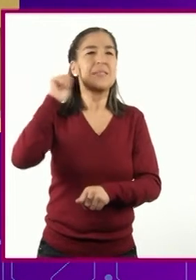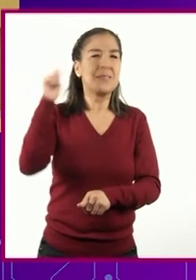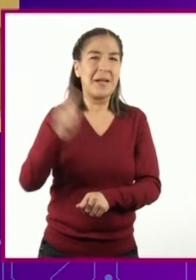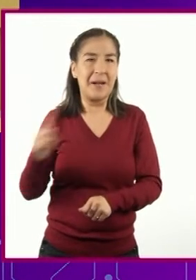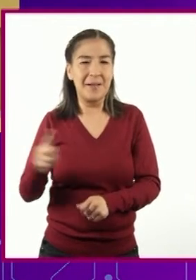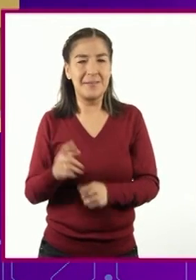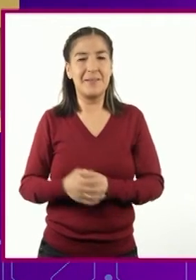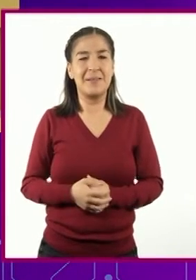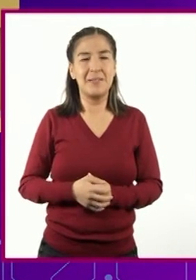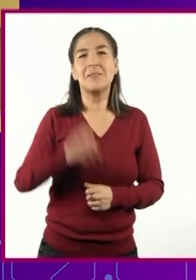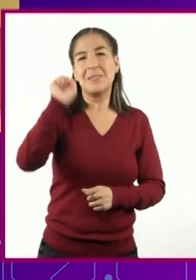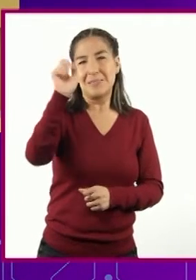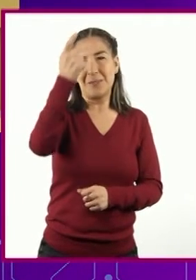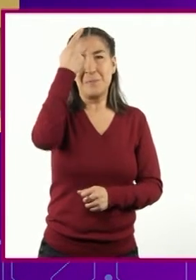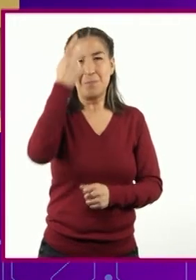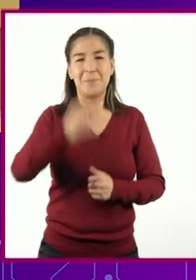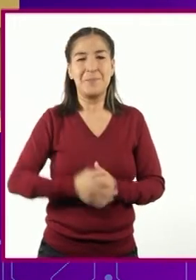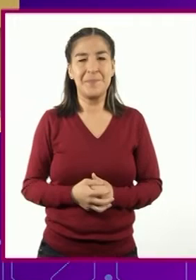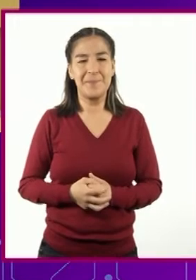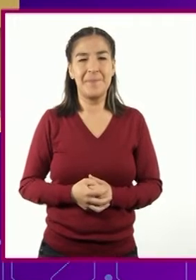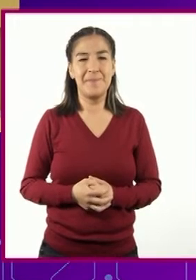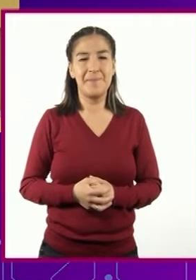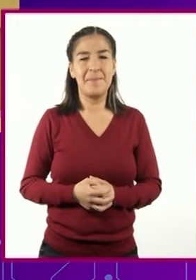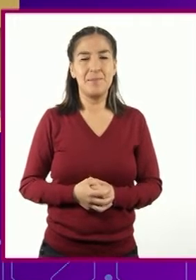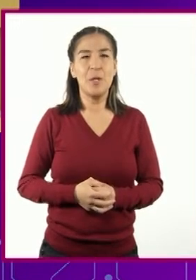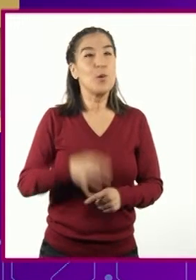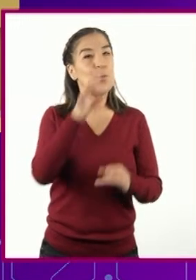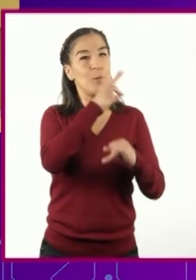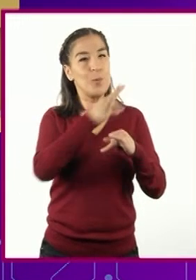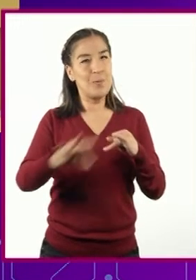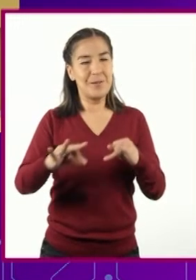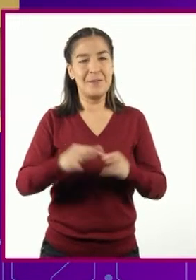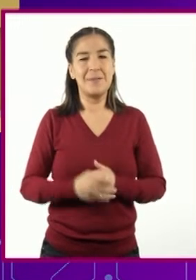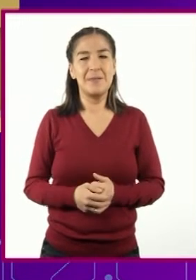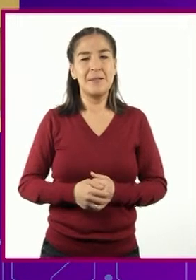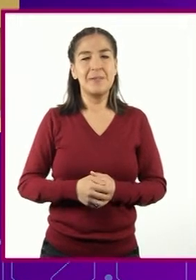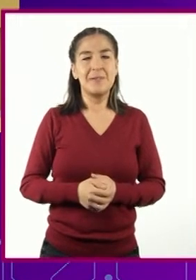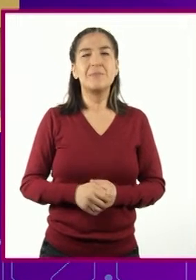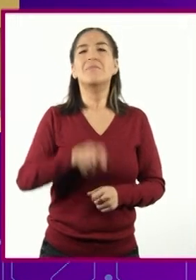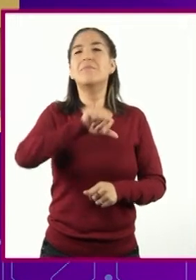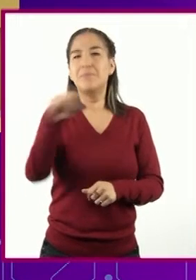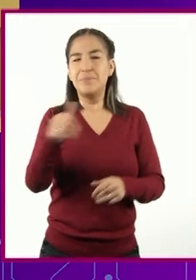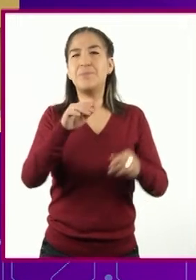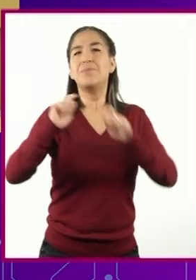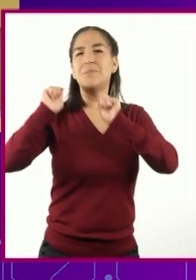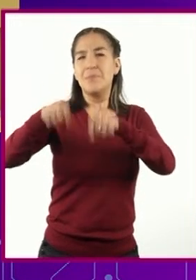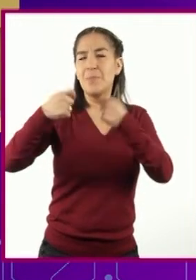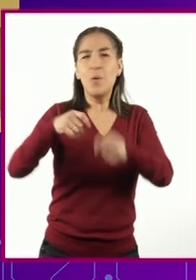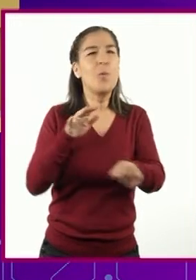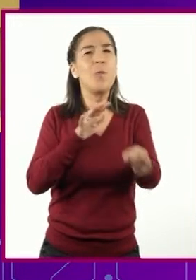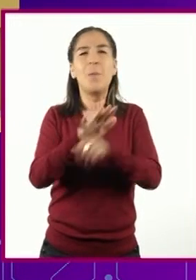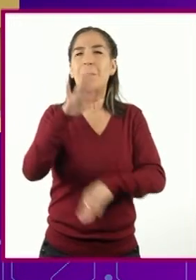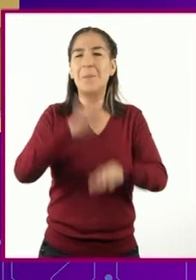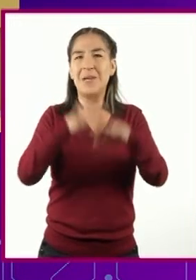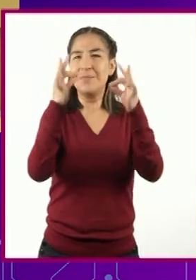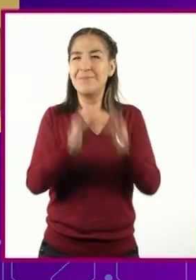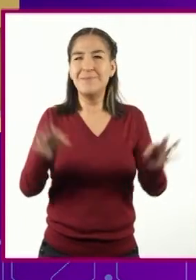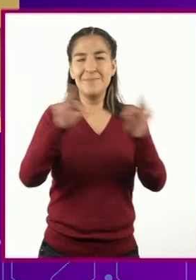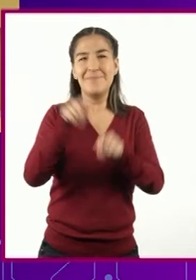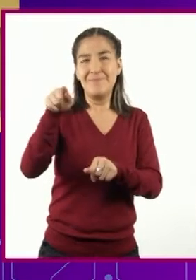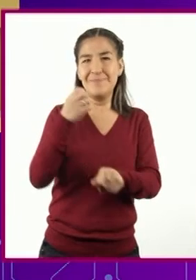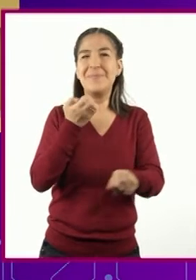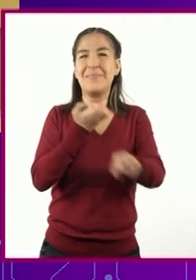Zacatecas y San Luis Potosí. Por último, mencionaré otra tradición muy importante en el estado